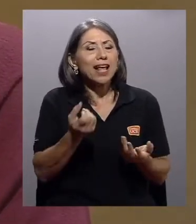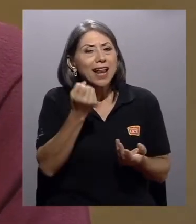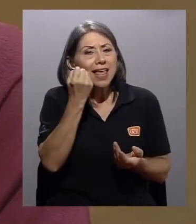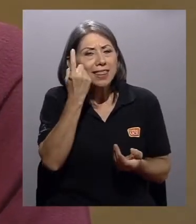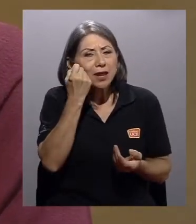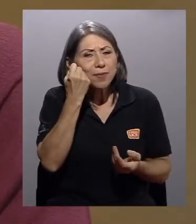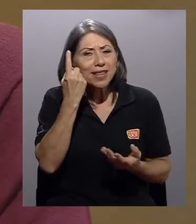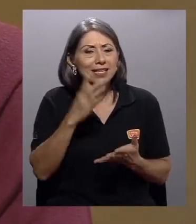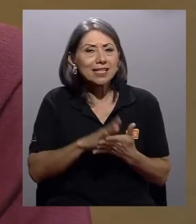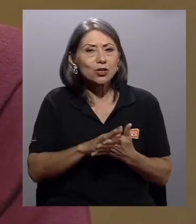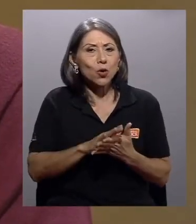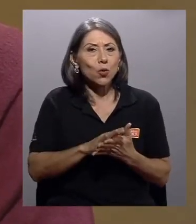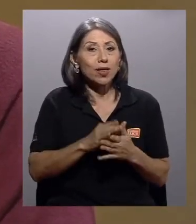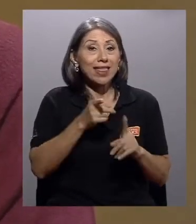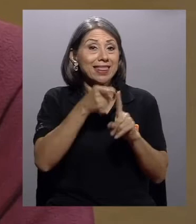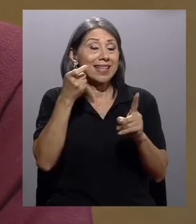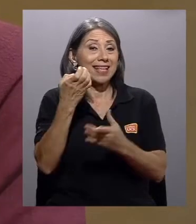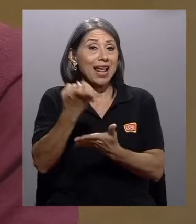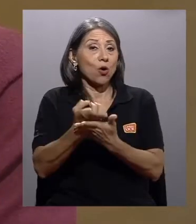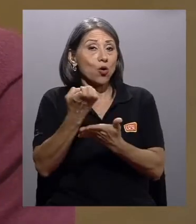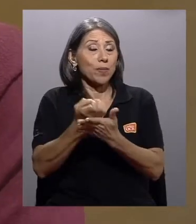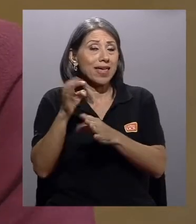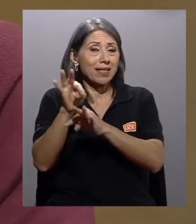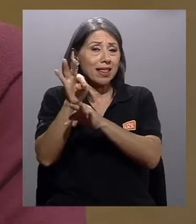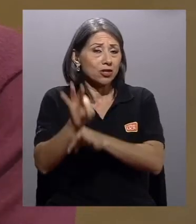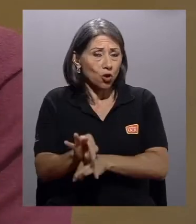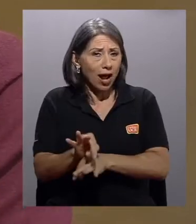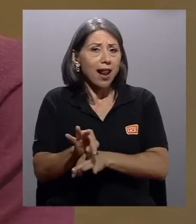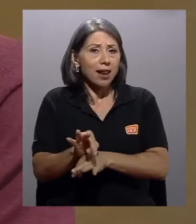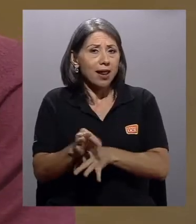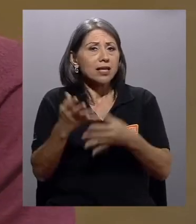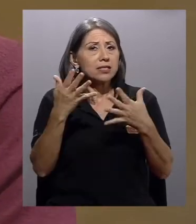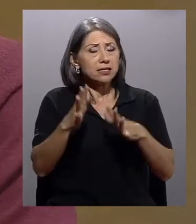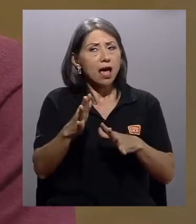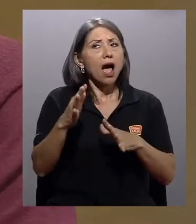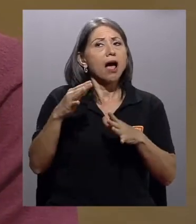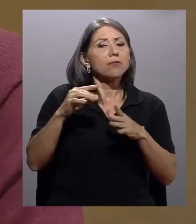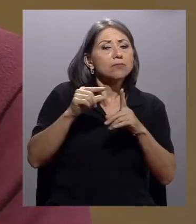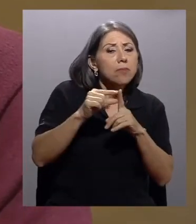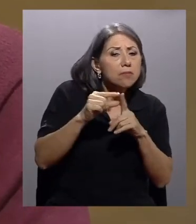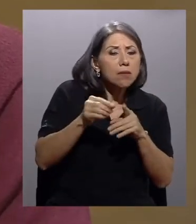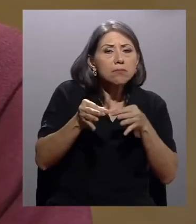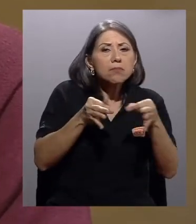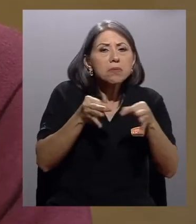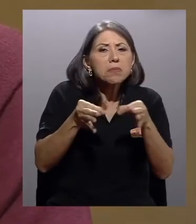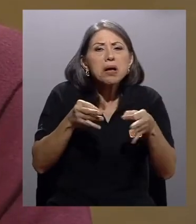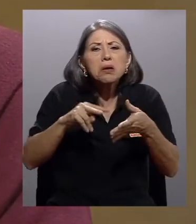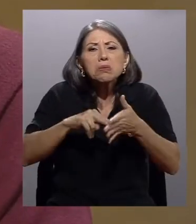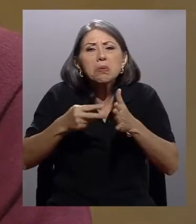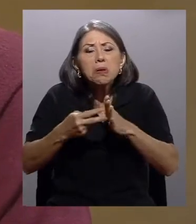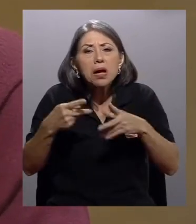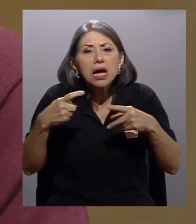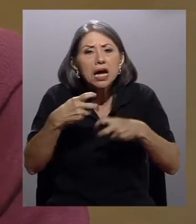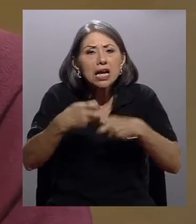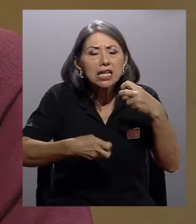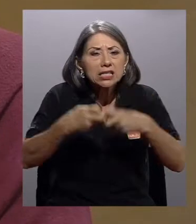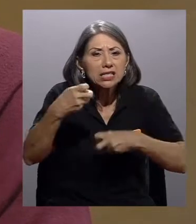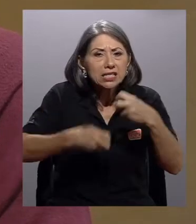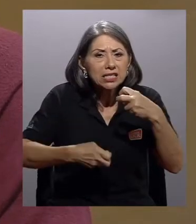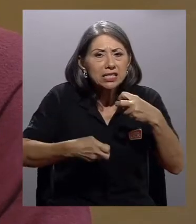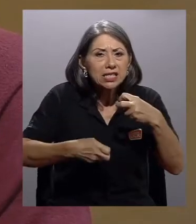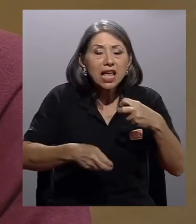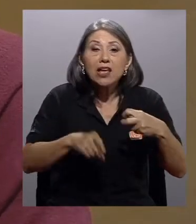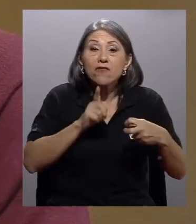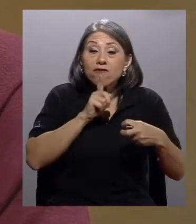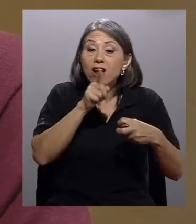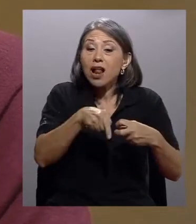la conceptualización que desde la economía tradicional se ha venido haciendo de la crisis está muy alejado, muy lejos,